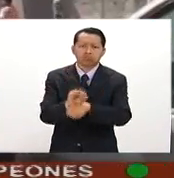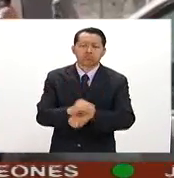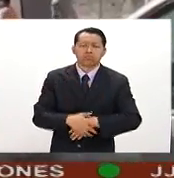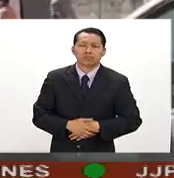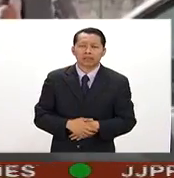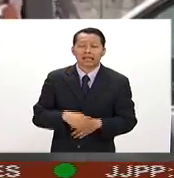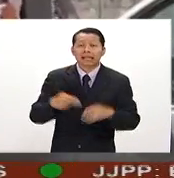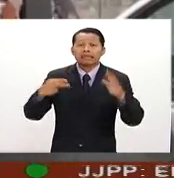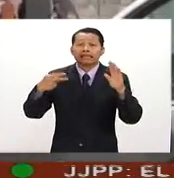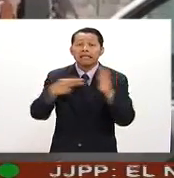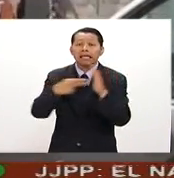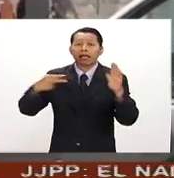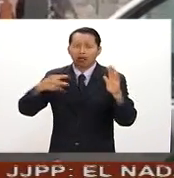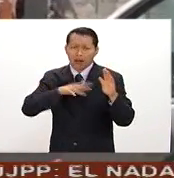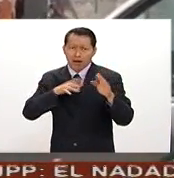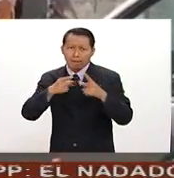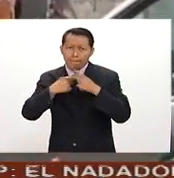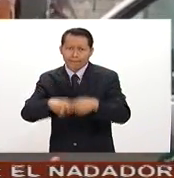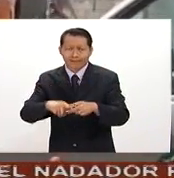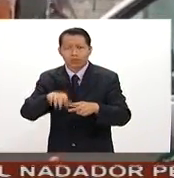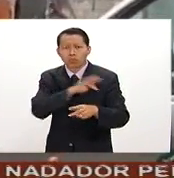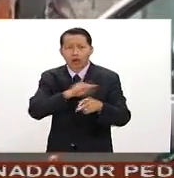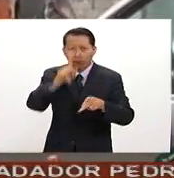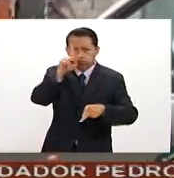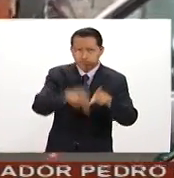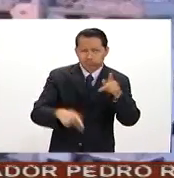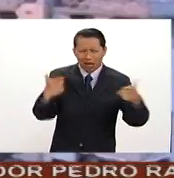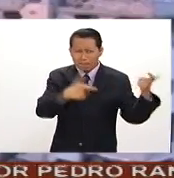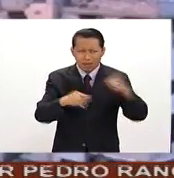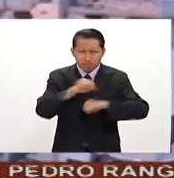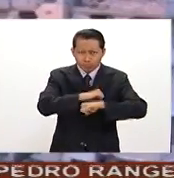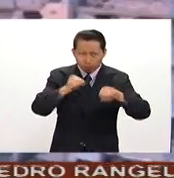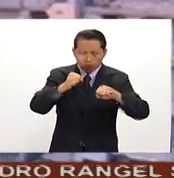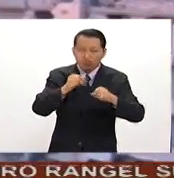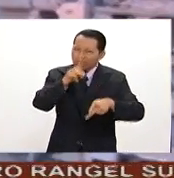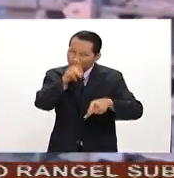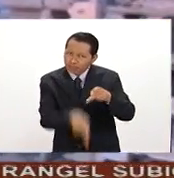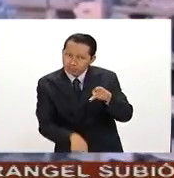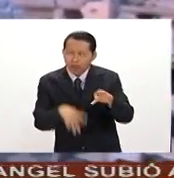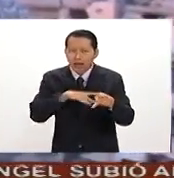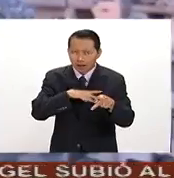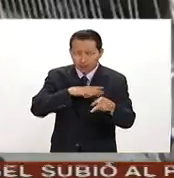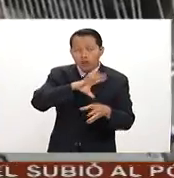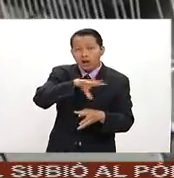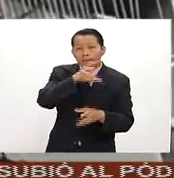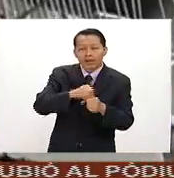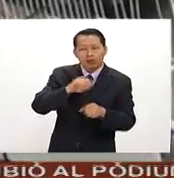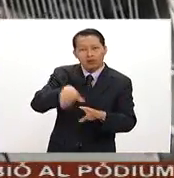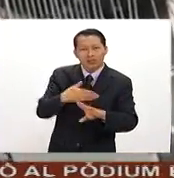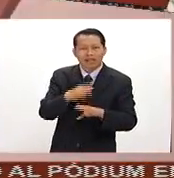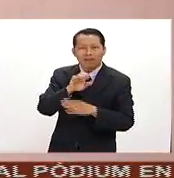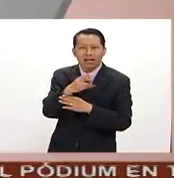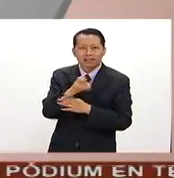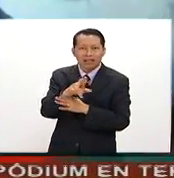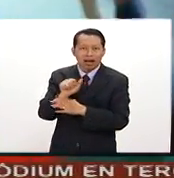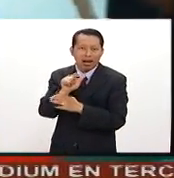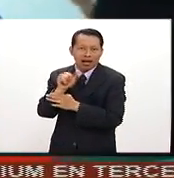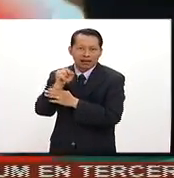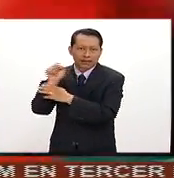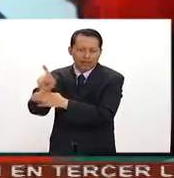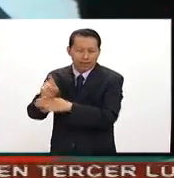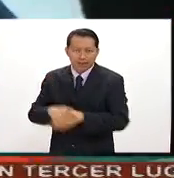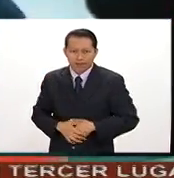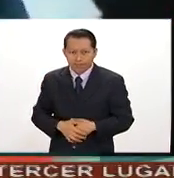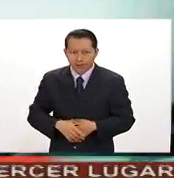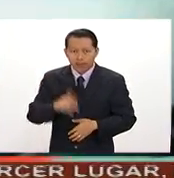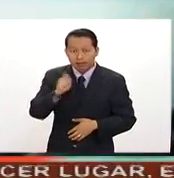En Siria, entra en vigor el cese al fuego entre las fuerzas del gobierno y los opositores al régimen de Bashar al-Assad. Cesan